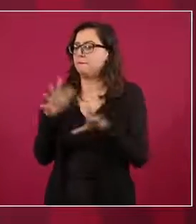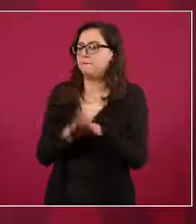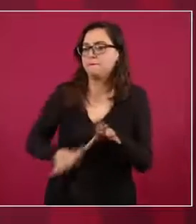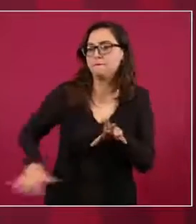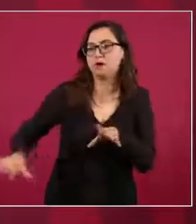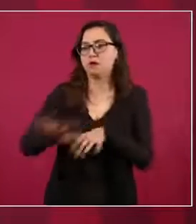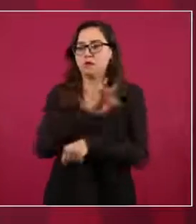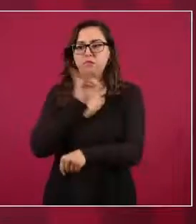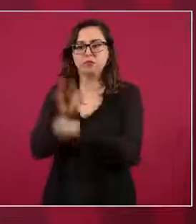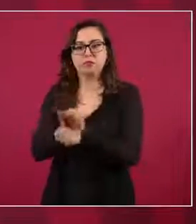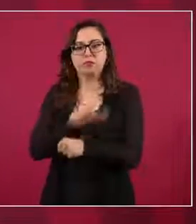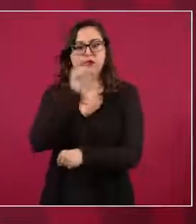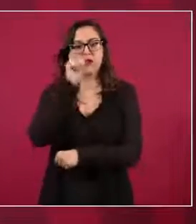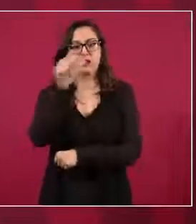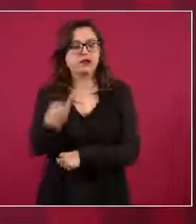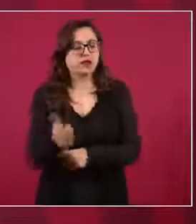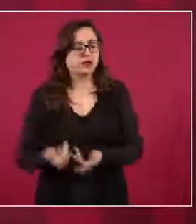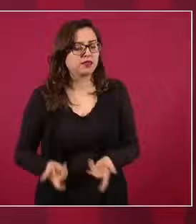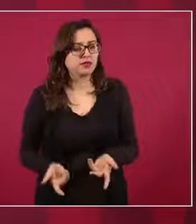montajes y